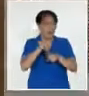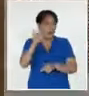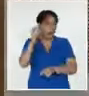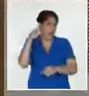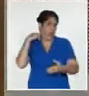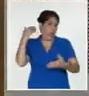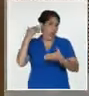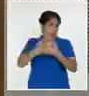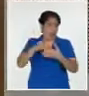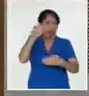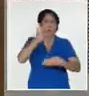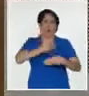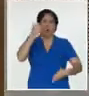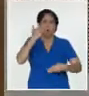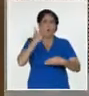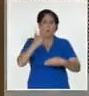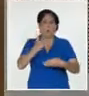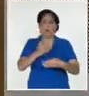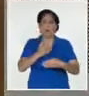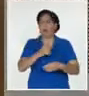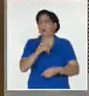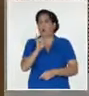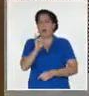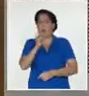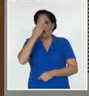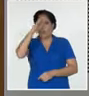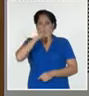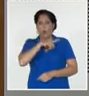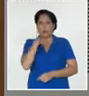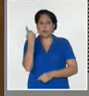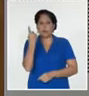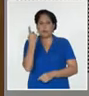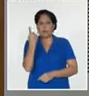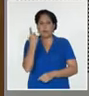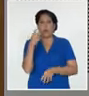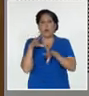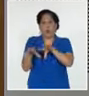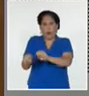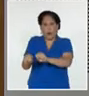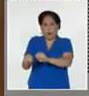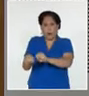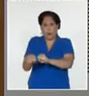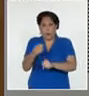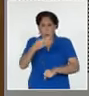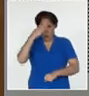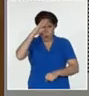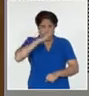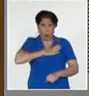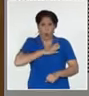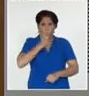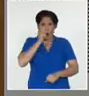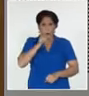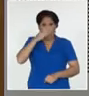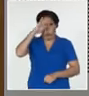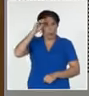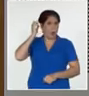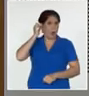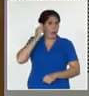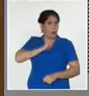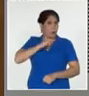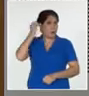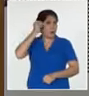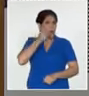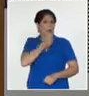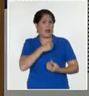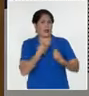para borrar el ejemplo de Cuba de la faz de la tierra. Y eso, las cubanas y los cubanos no lo vamos a permitir.